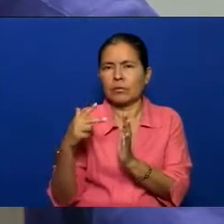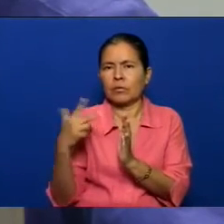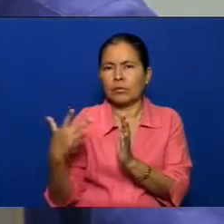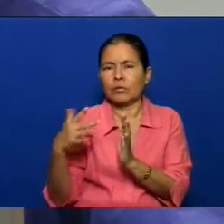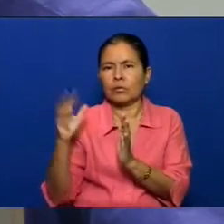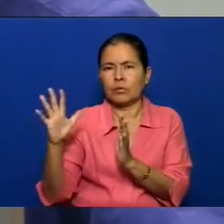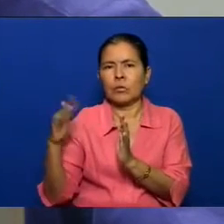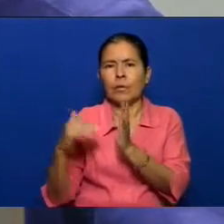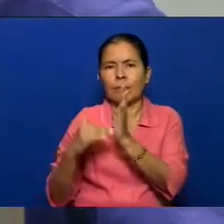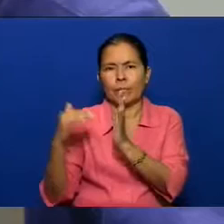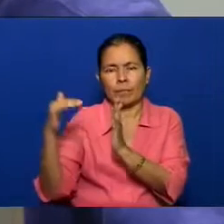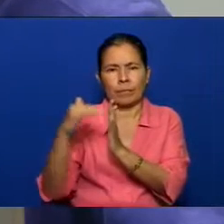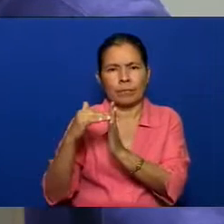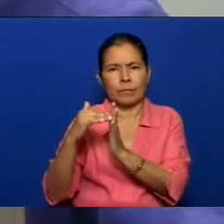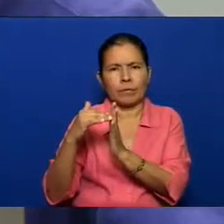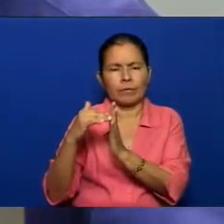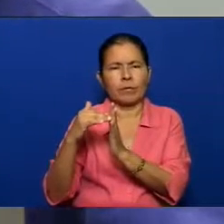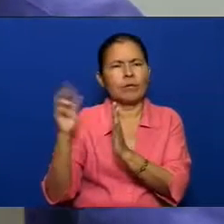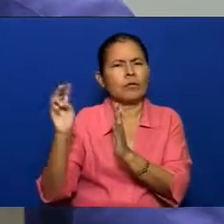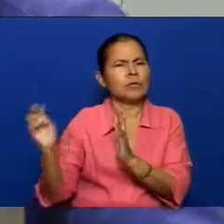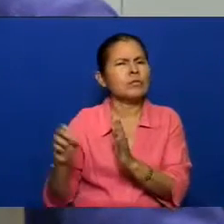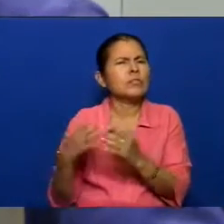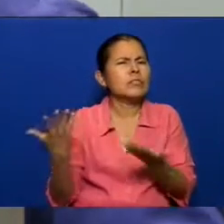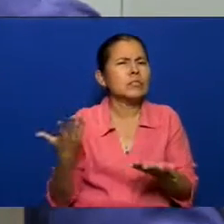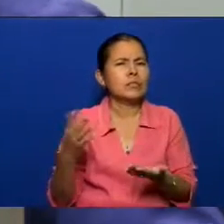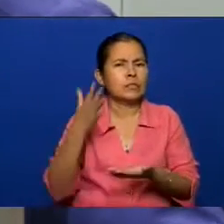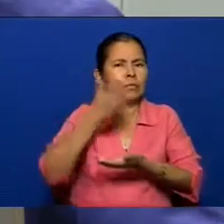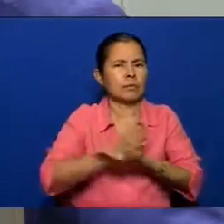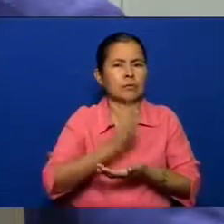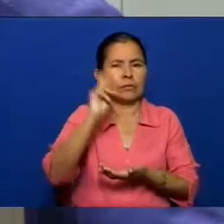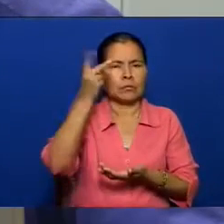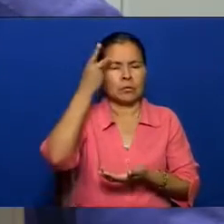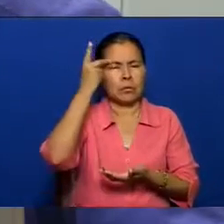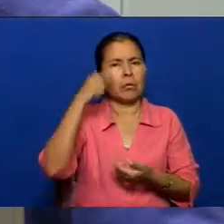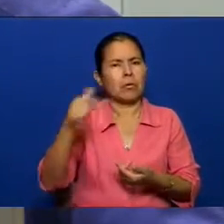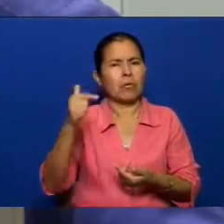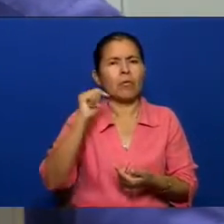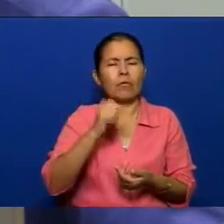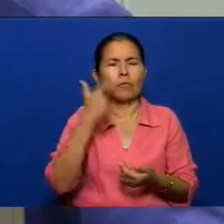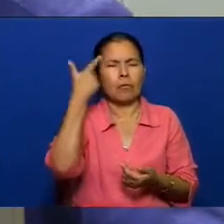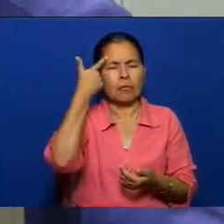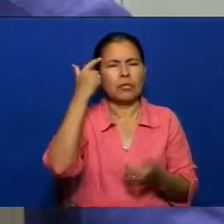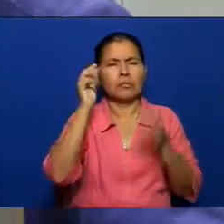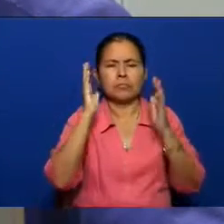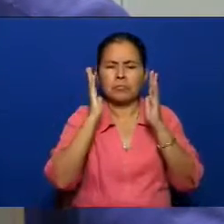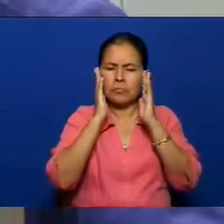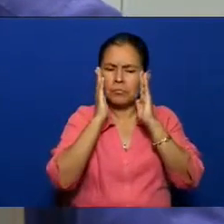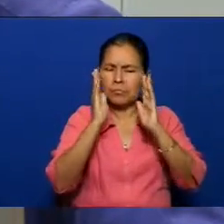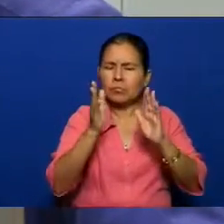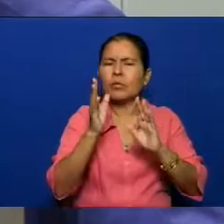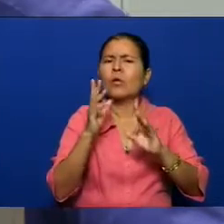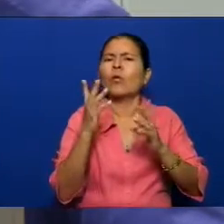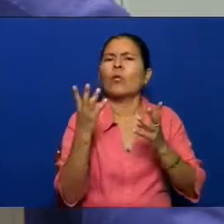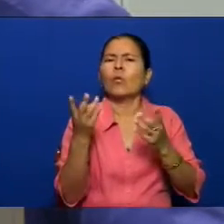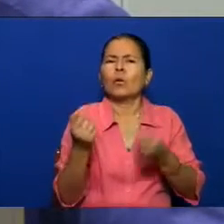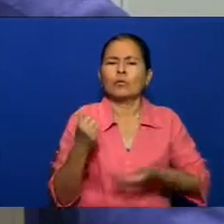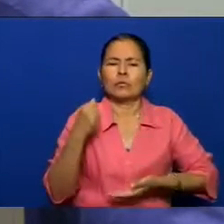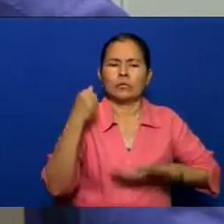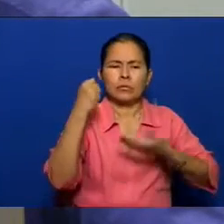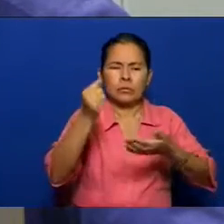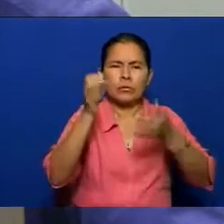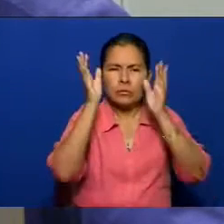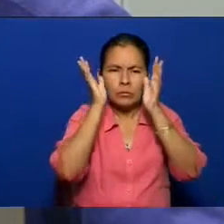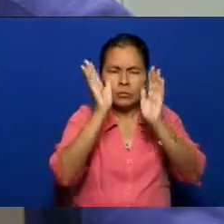millones de córdobas. La voluntad política de un Estado se expresa en cuanto invierte en el área